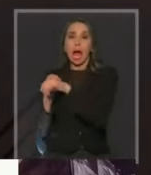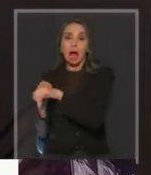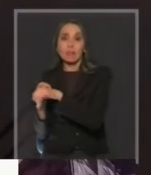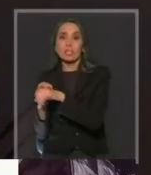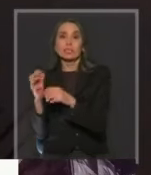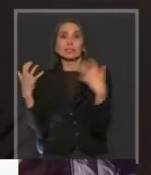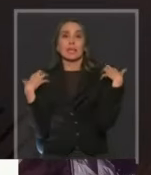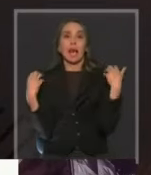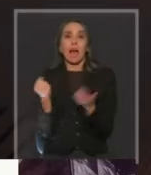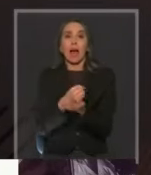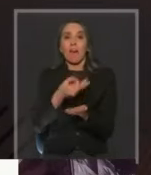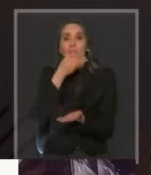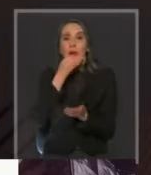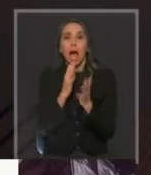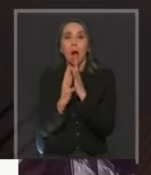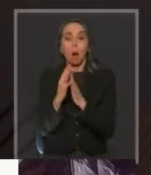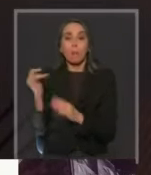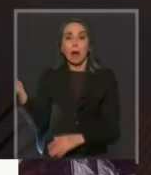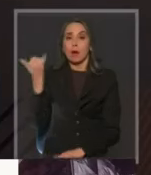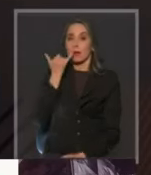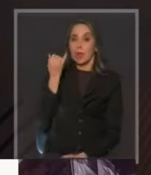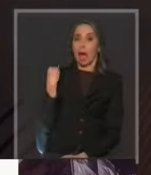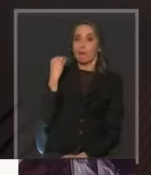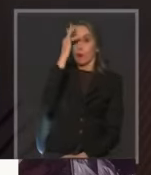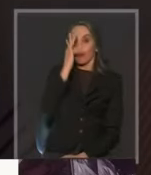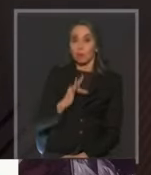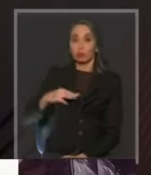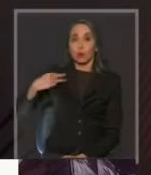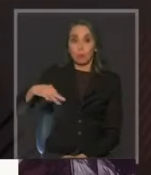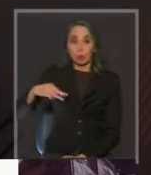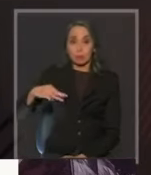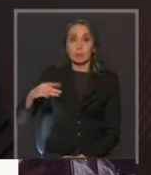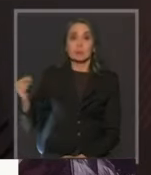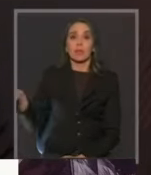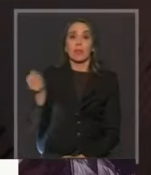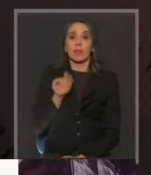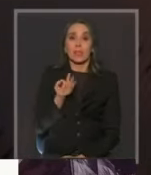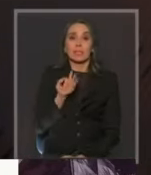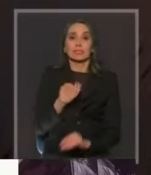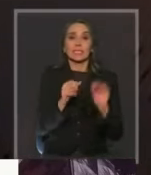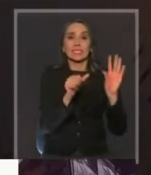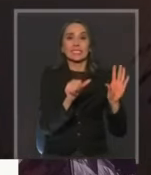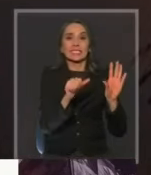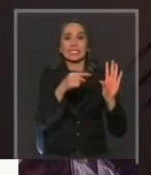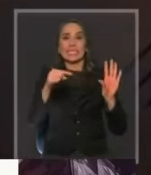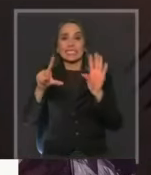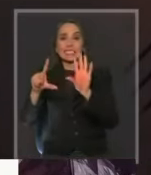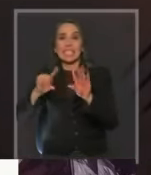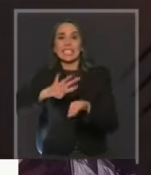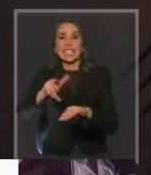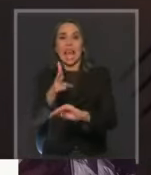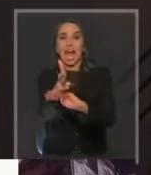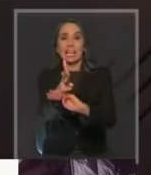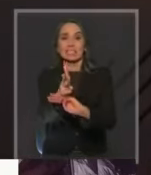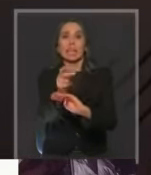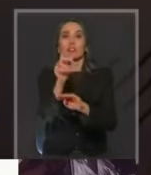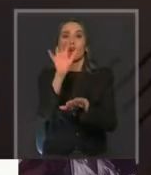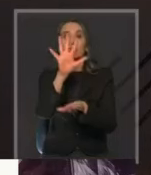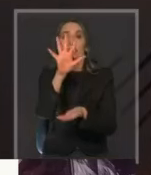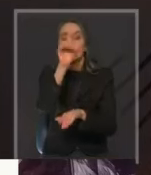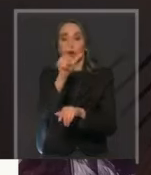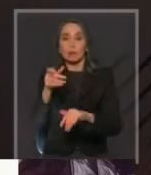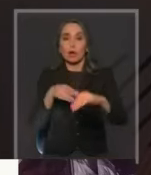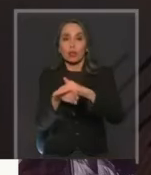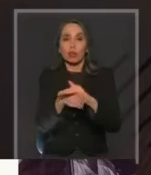de la farmacia de Omada toma contacto con este personal e indica que se estaría efectuando una 6-7 con alrededor de 5 sujetos al interior.